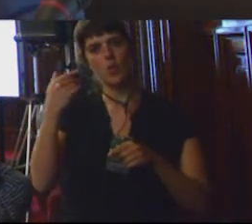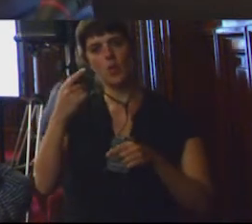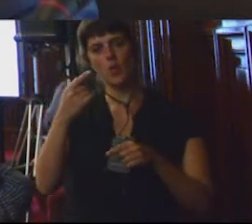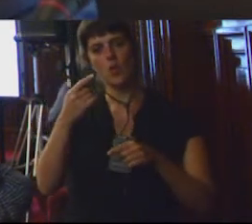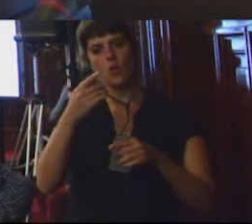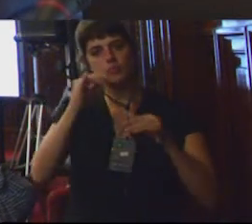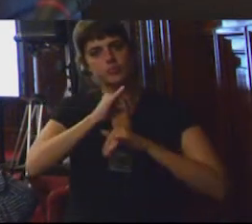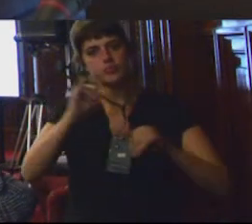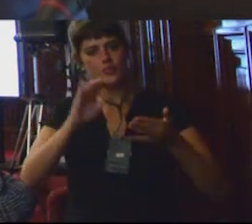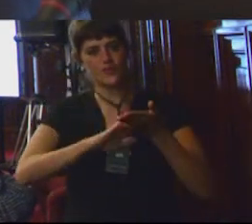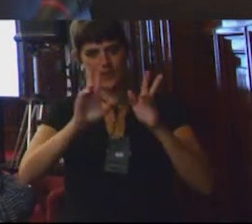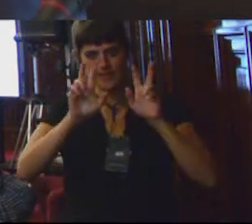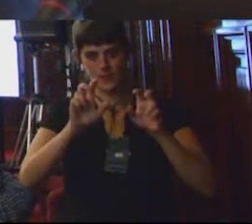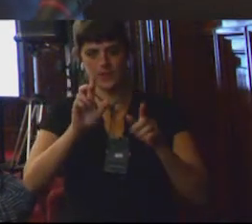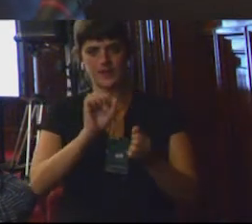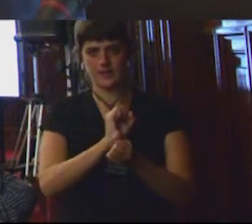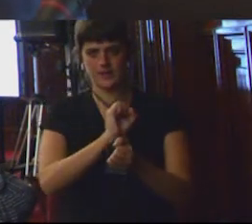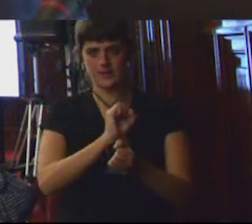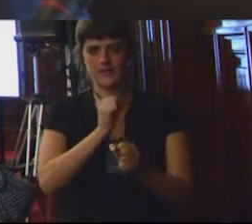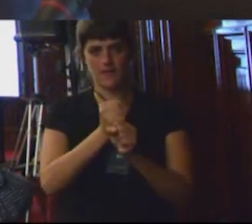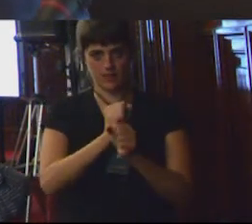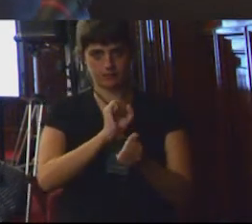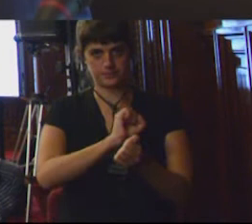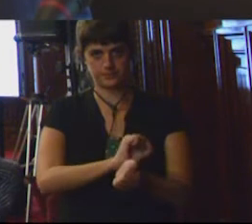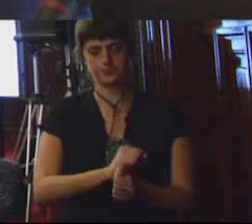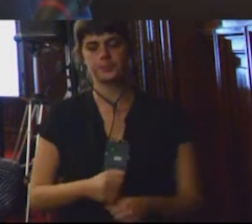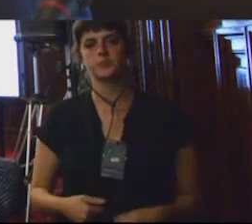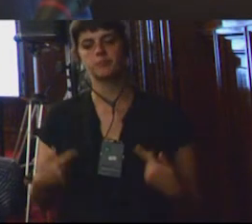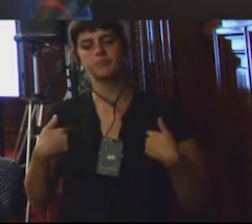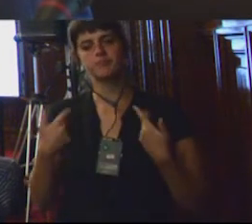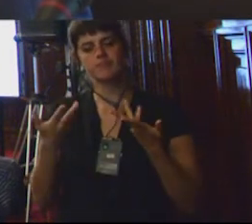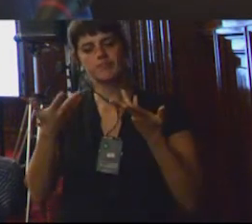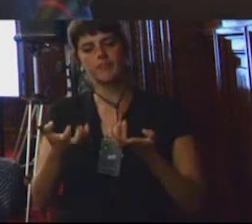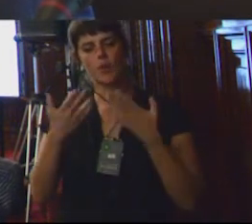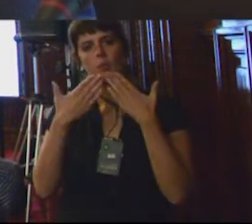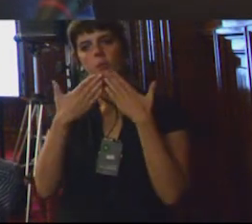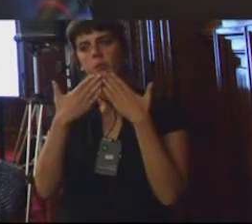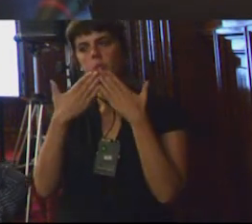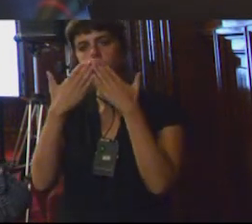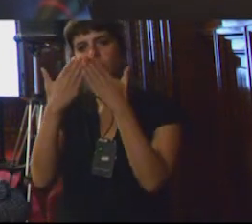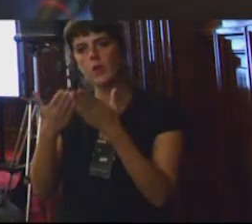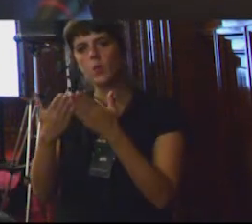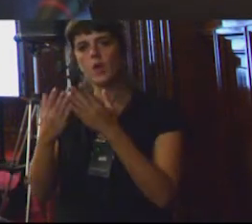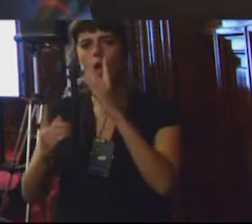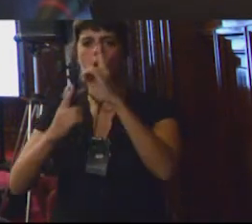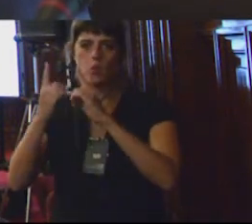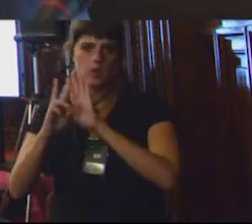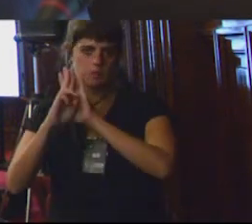sobre o tema. Queria perguntar aos representantes, alguns representantes